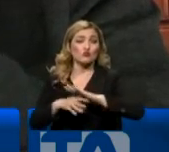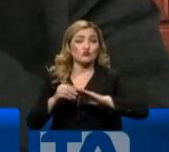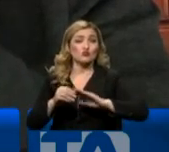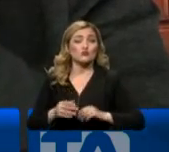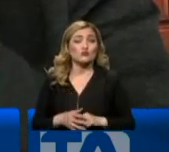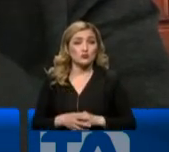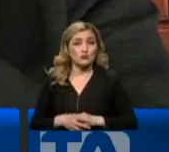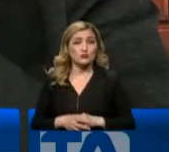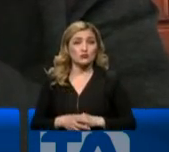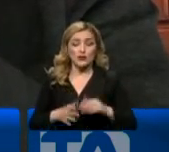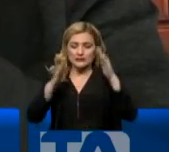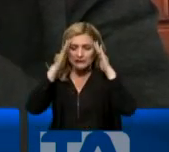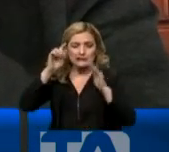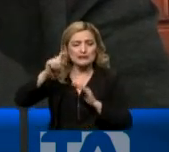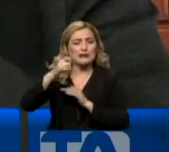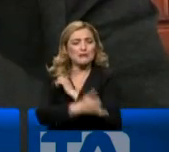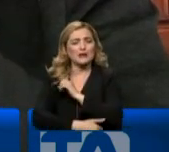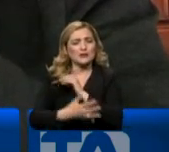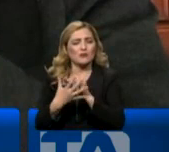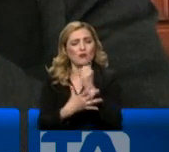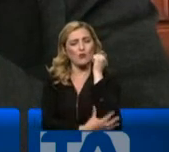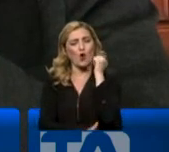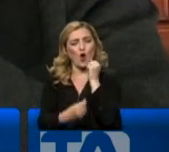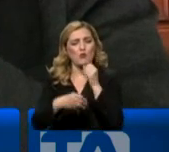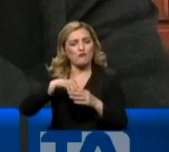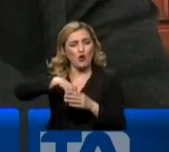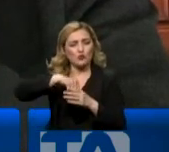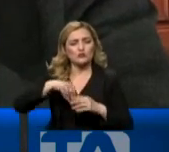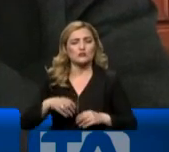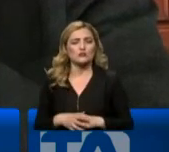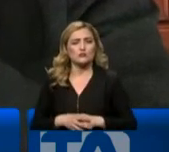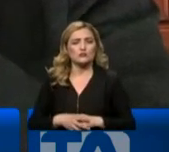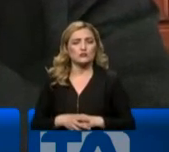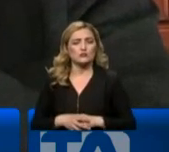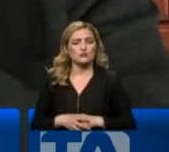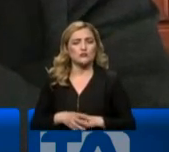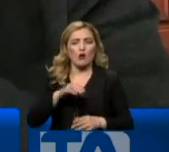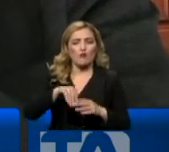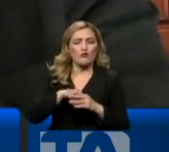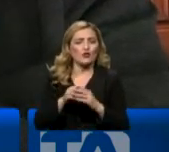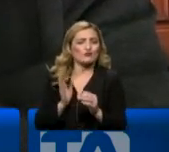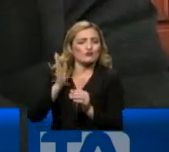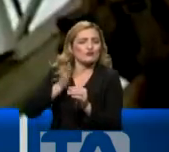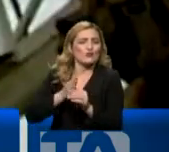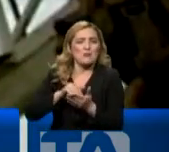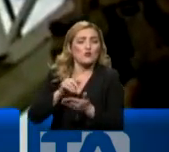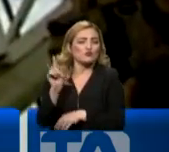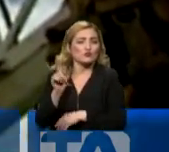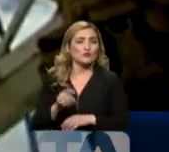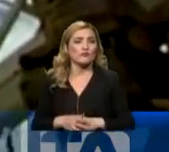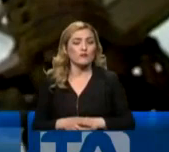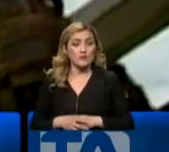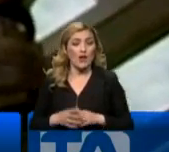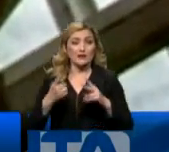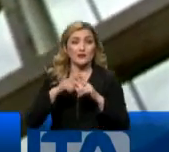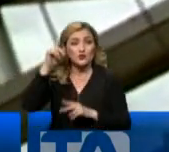por el contrario más bien atiende las necesidades de los países pobres, los fondos de la OPEP. No es para que esos fondos vayan destinados a sus miembros. Y recuerda que